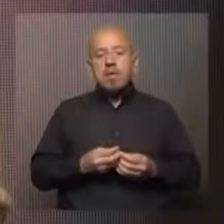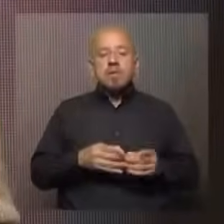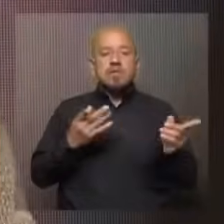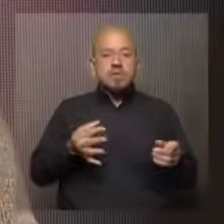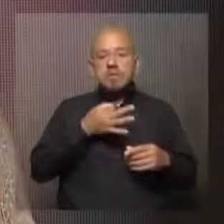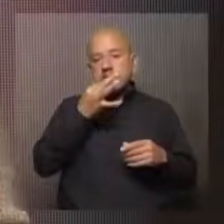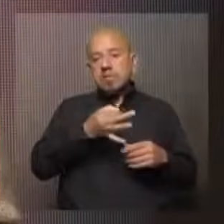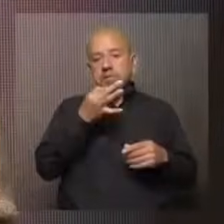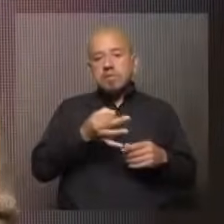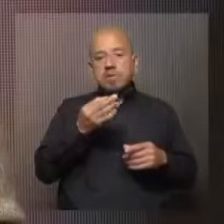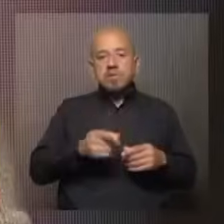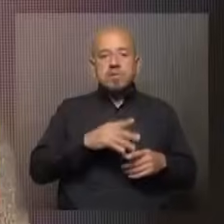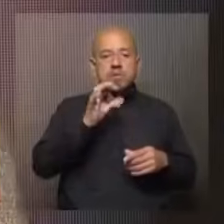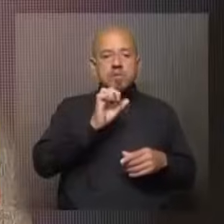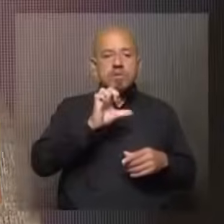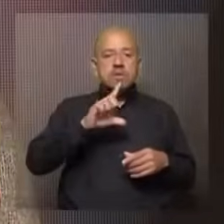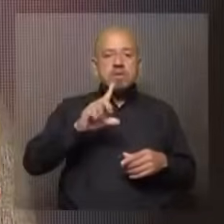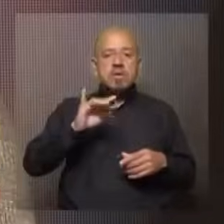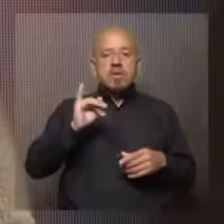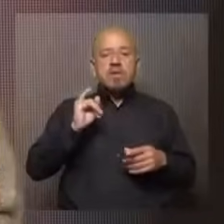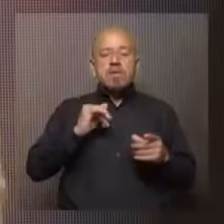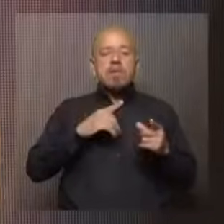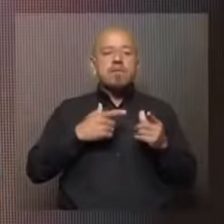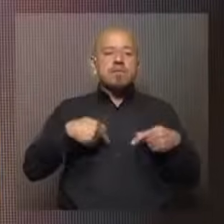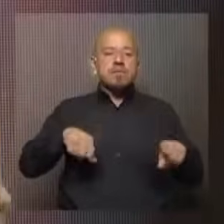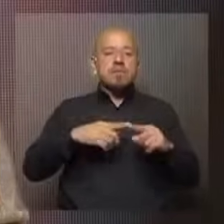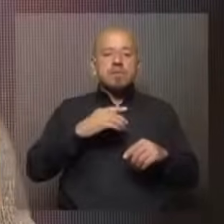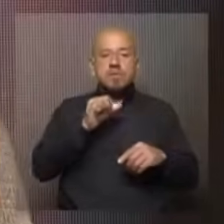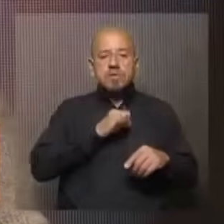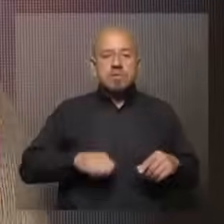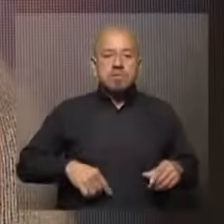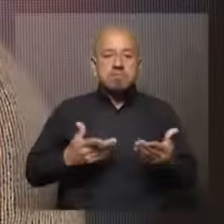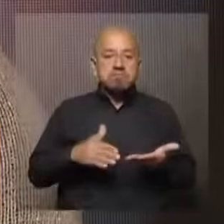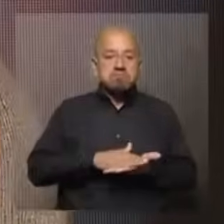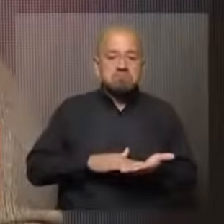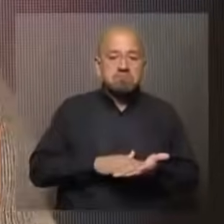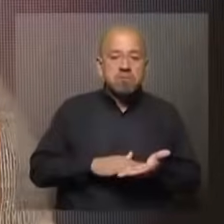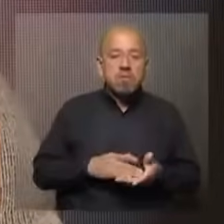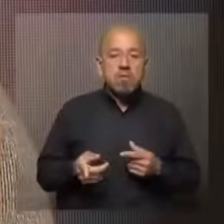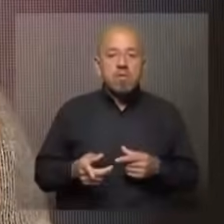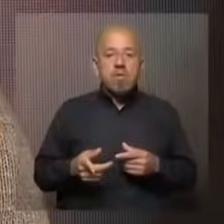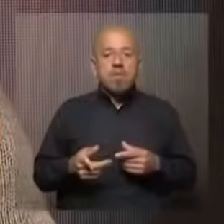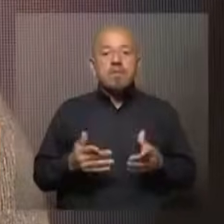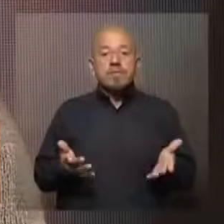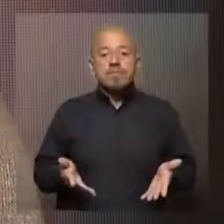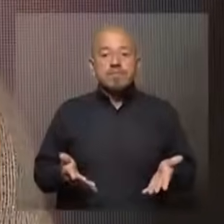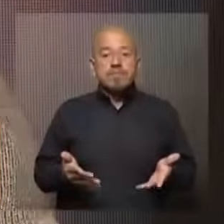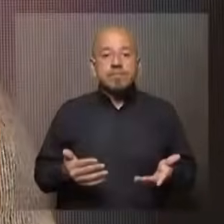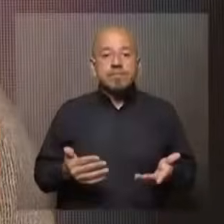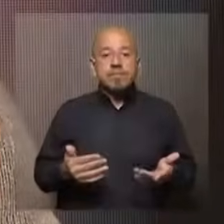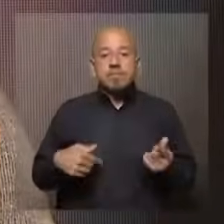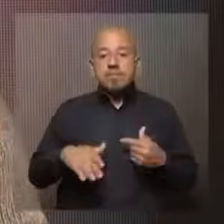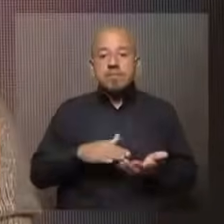discursos, preciosas selfies dentro de grandes aparatos estatales vacíos, vaciados, saqueados,